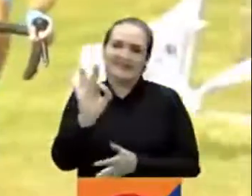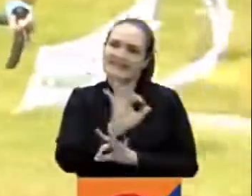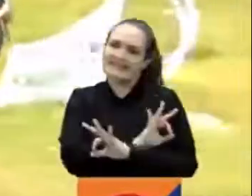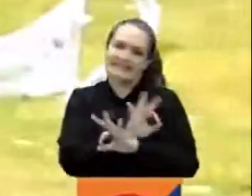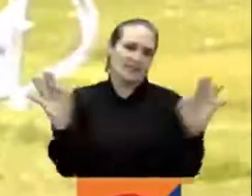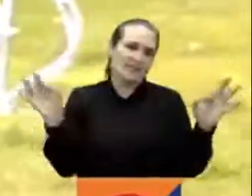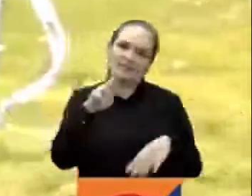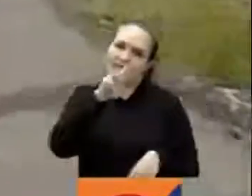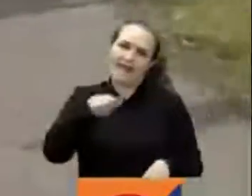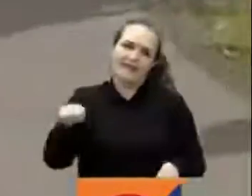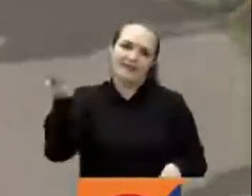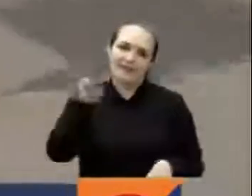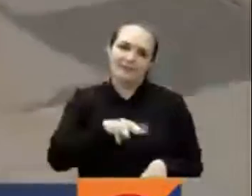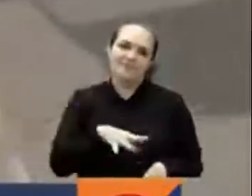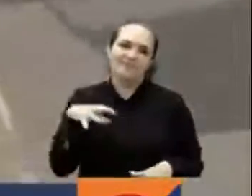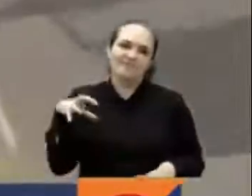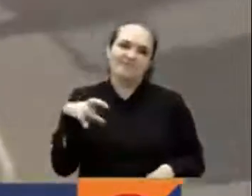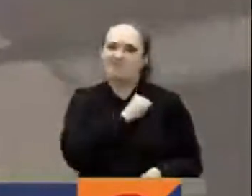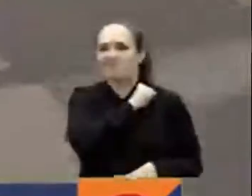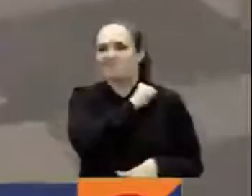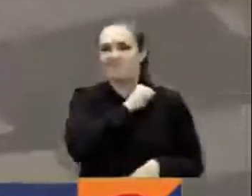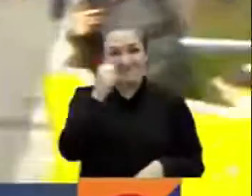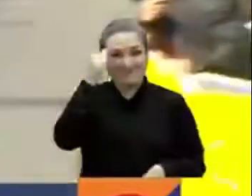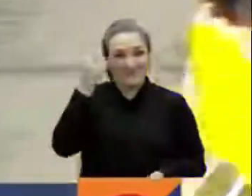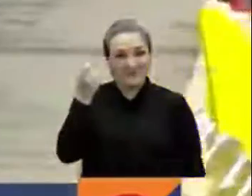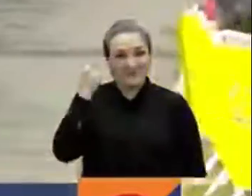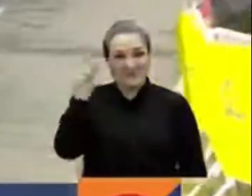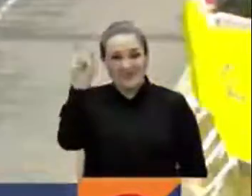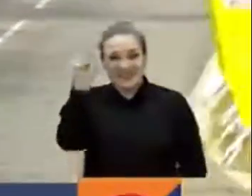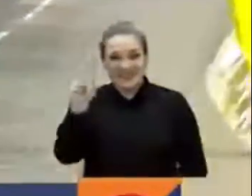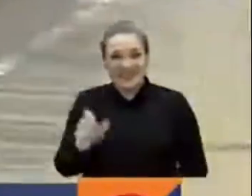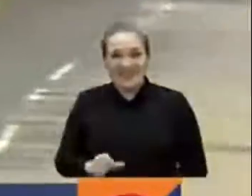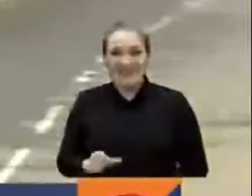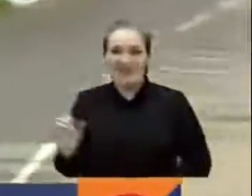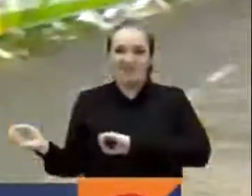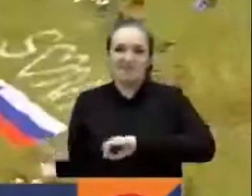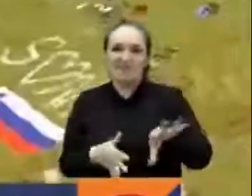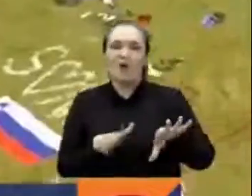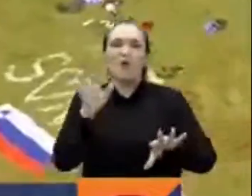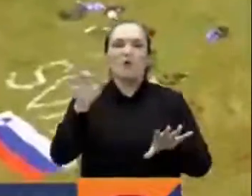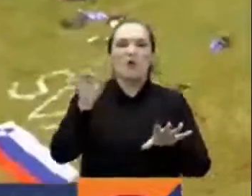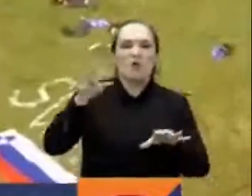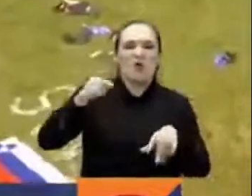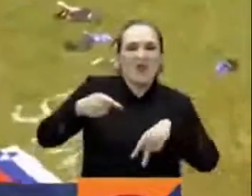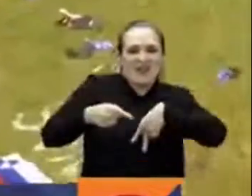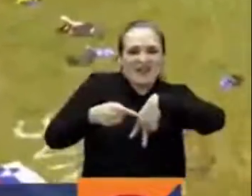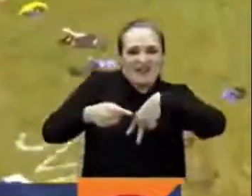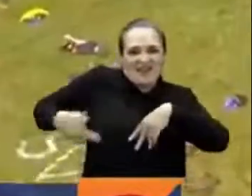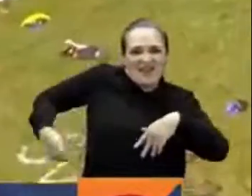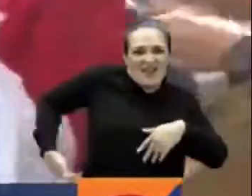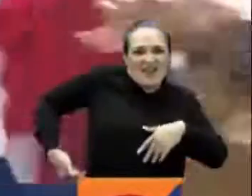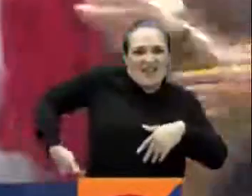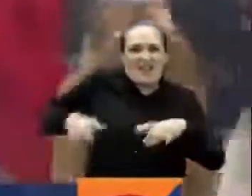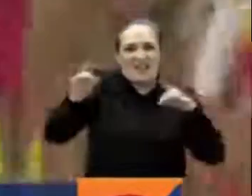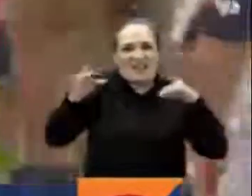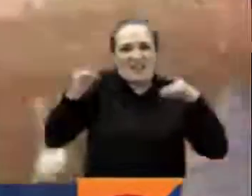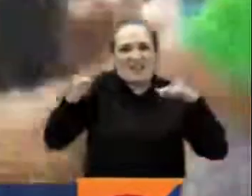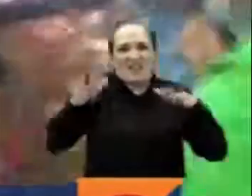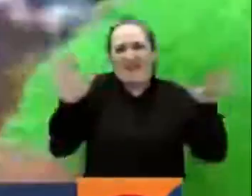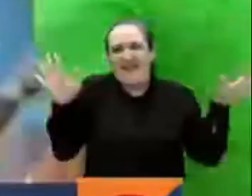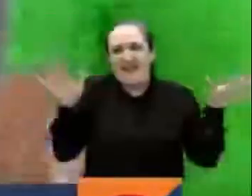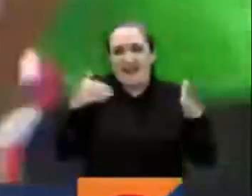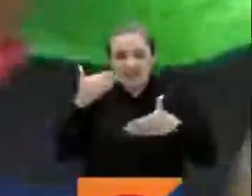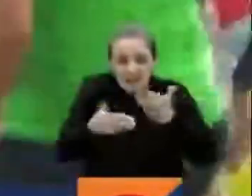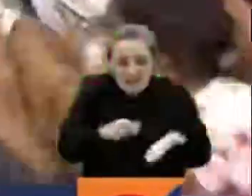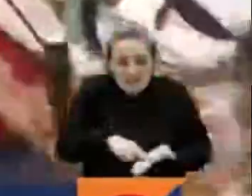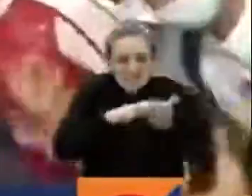del Astana Team, recordemos, se retiró del Giro de Italia por molestias en su cadera. Según confirma su equipo, López no ha terminado su etapa